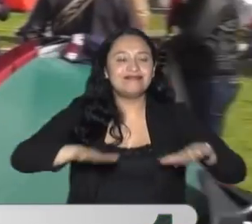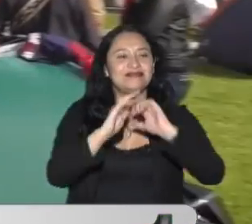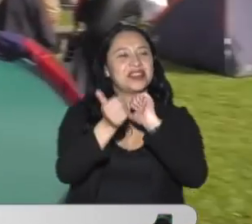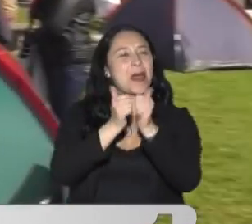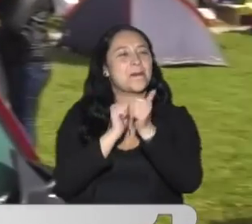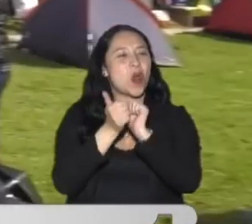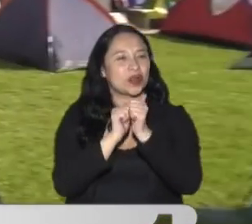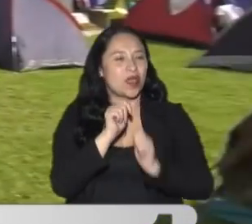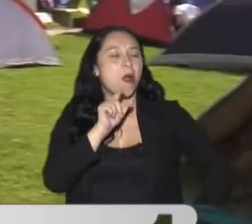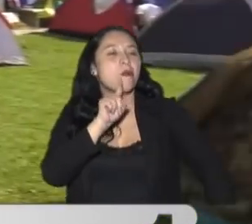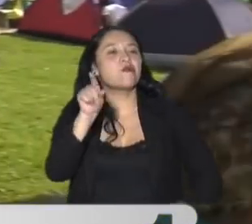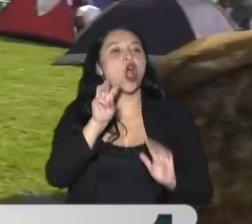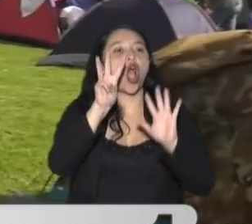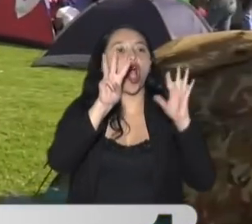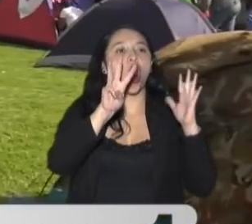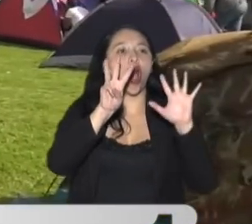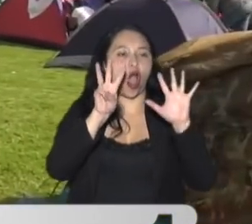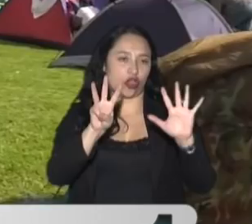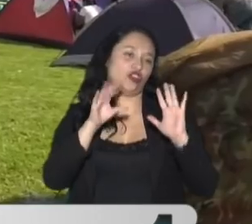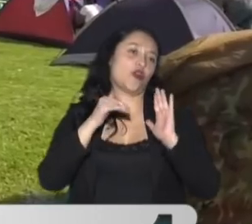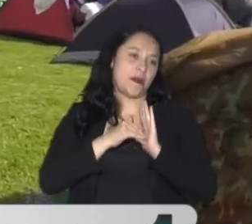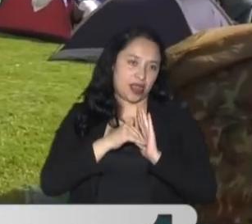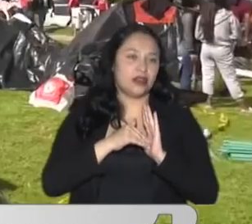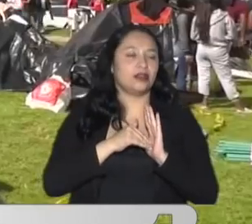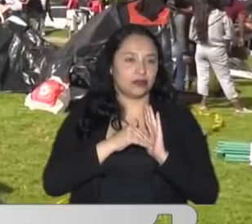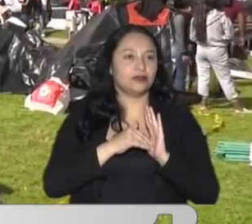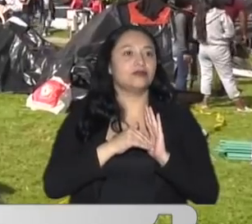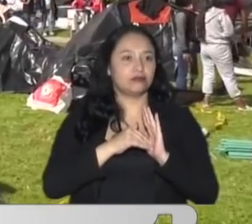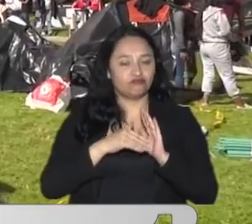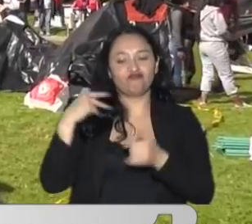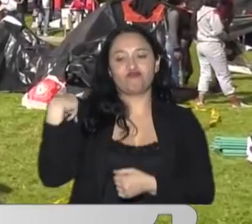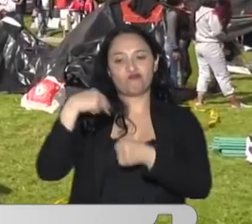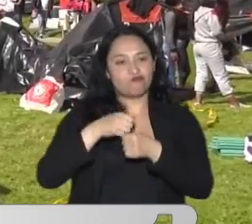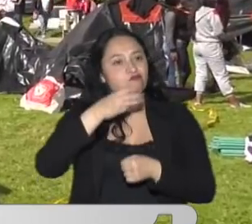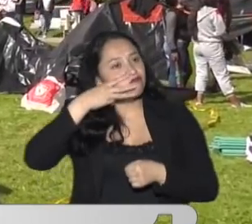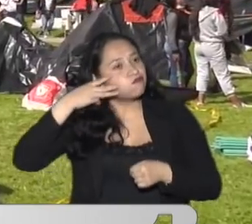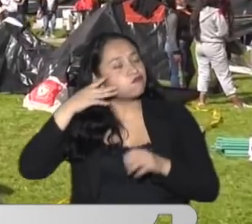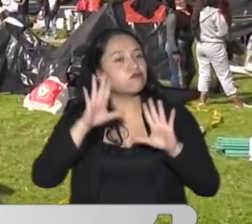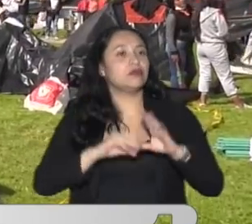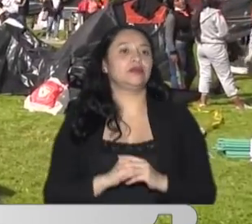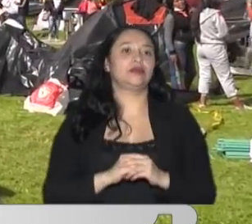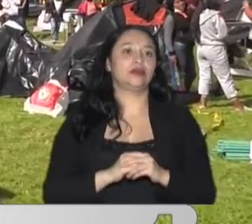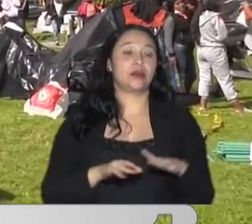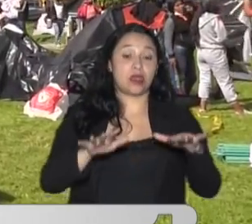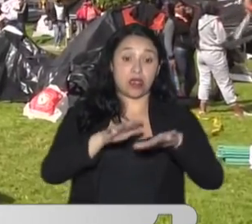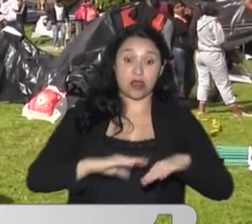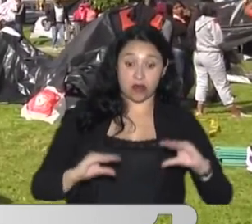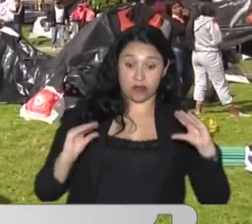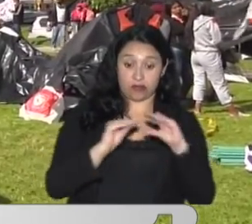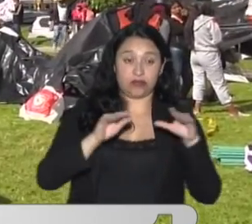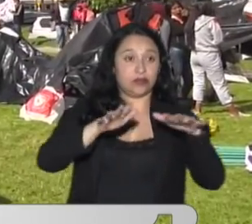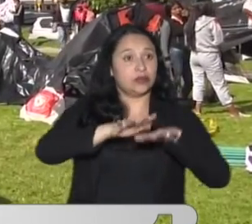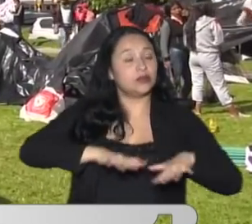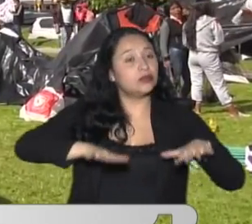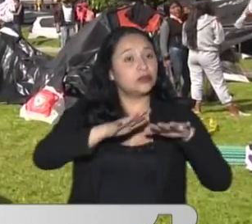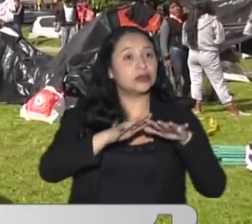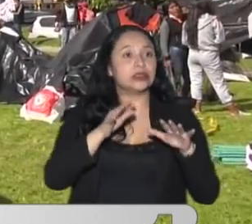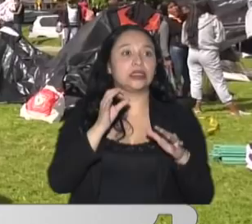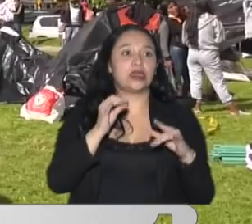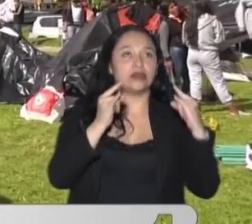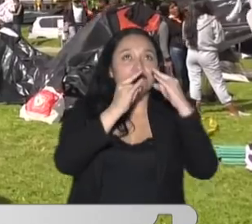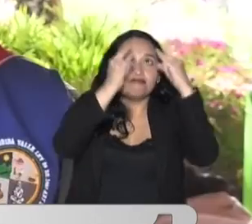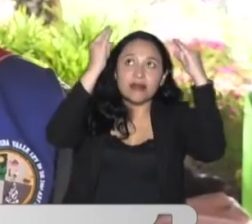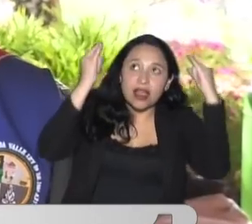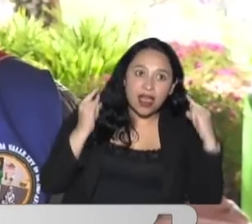para más de 8.000 indígenas. La adecuación de nosotros históricamente ha sido así, bajo